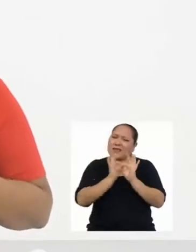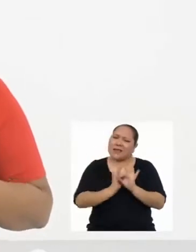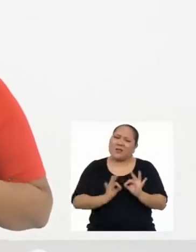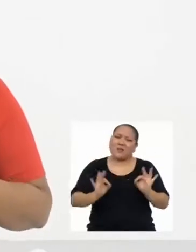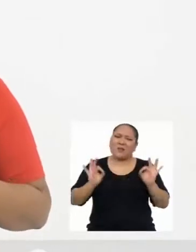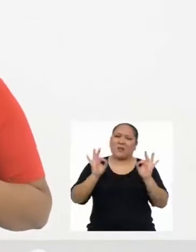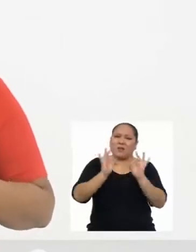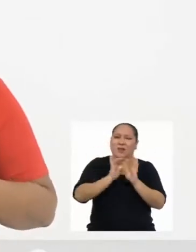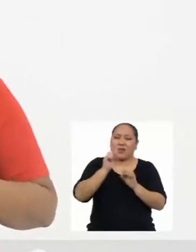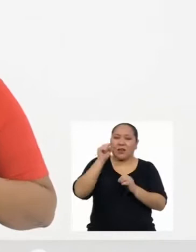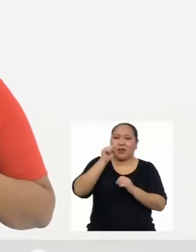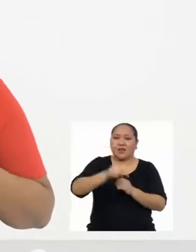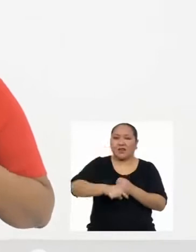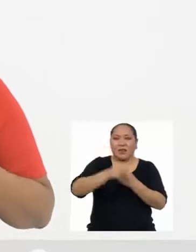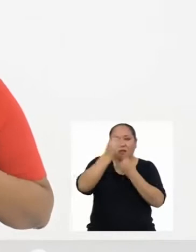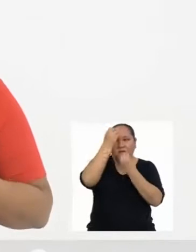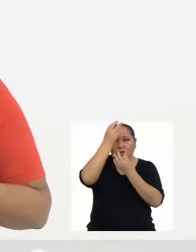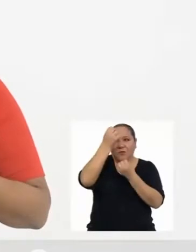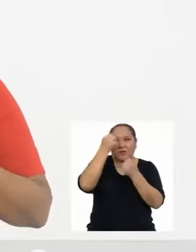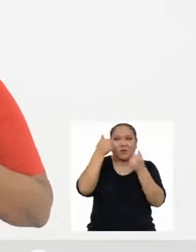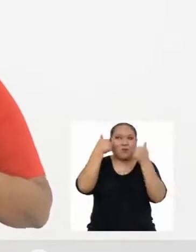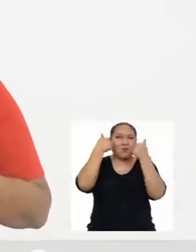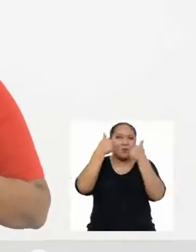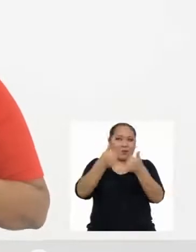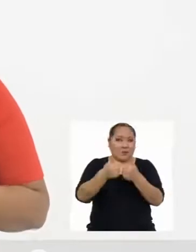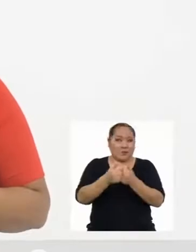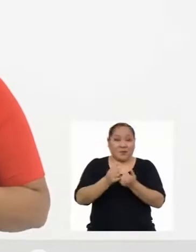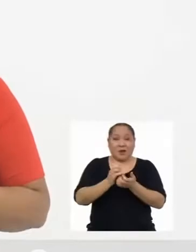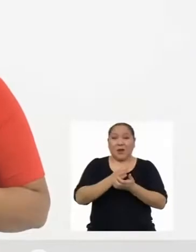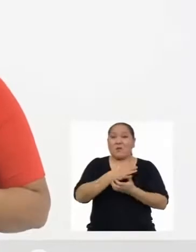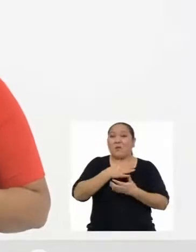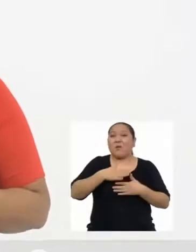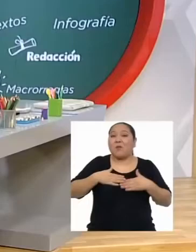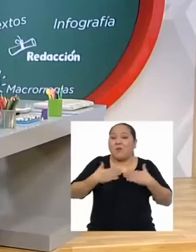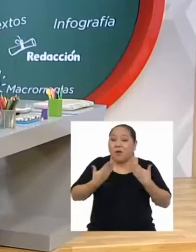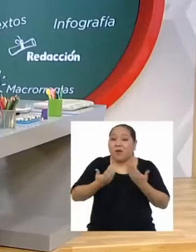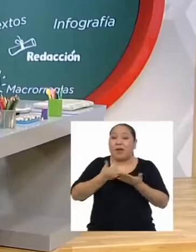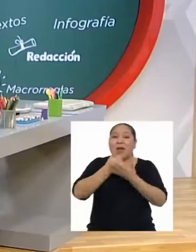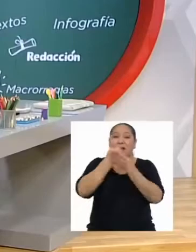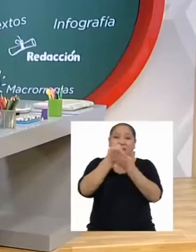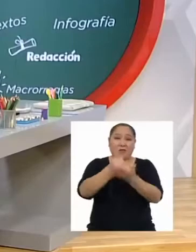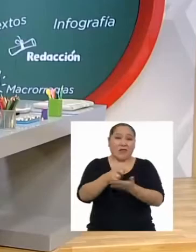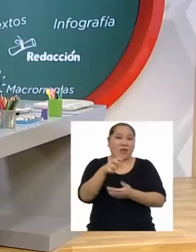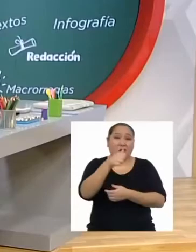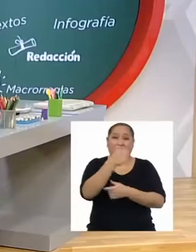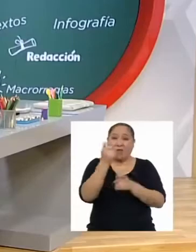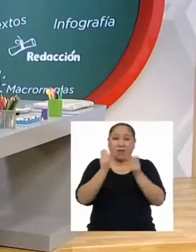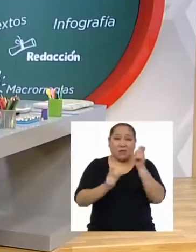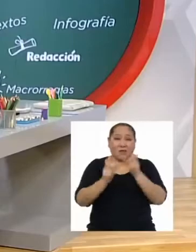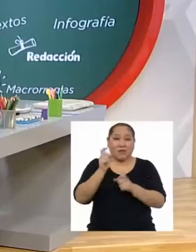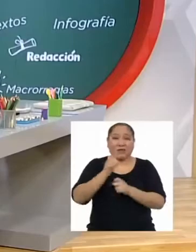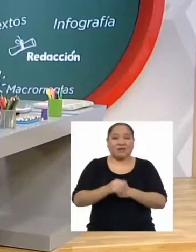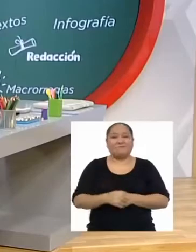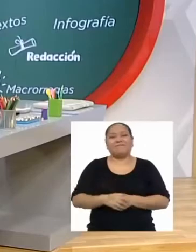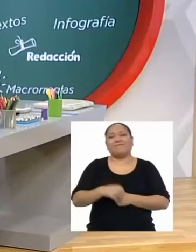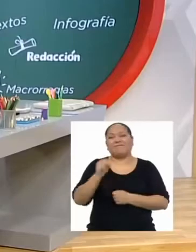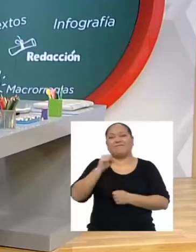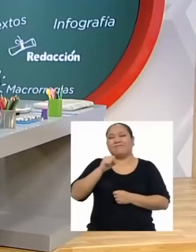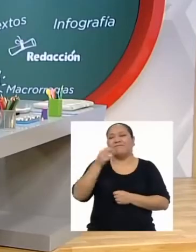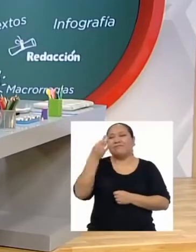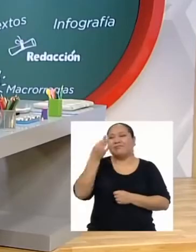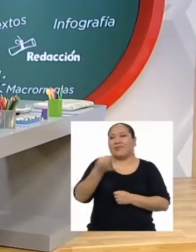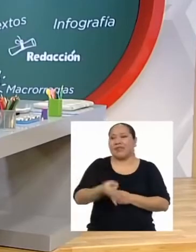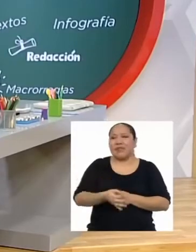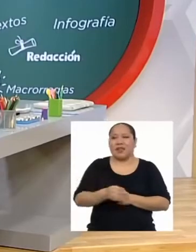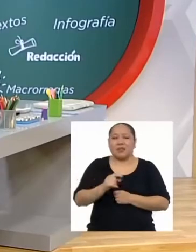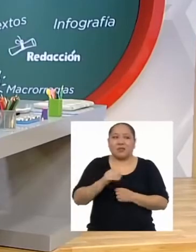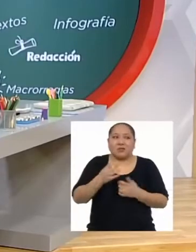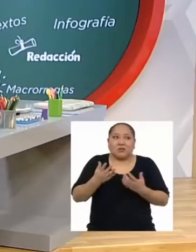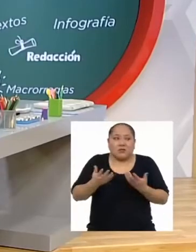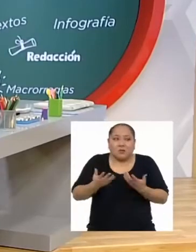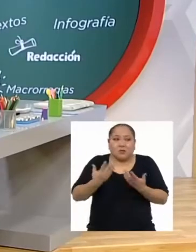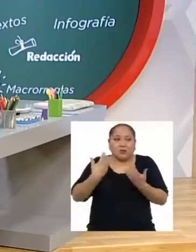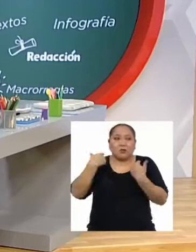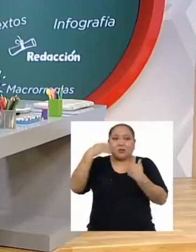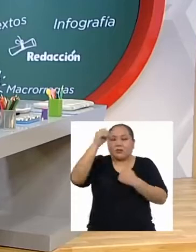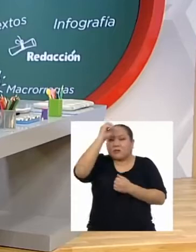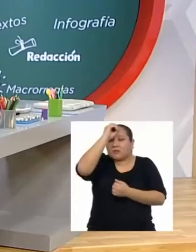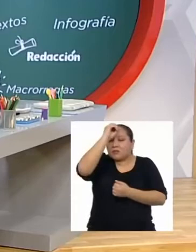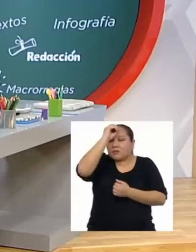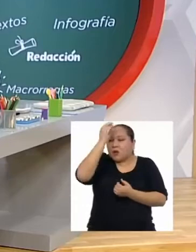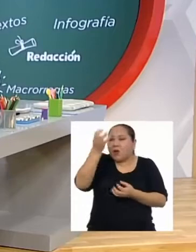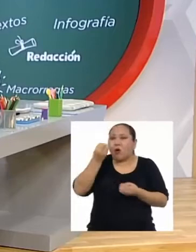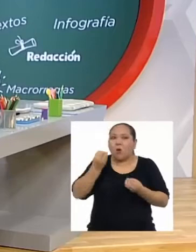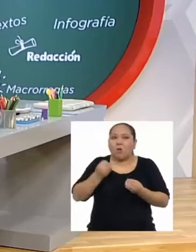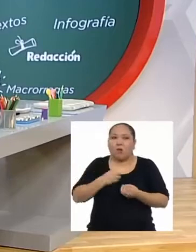bien informados para poder orientar a los demás, ¿no? Es verdad. Si no, no hubiera sabido bien qué